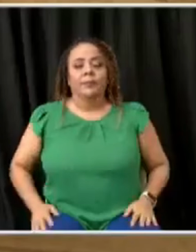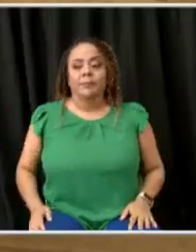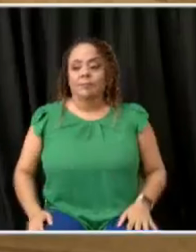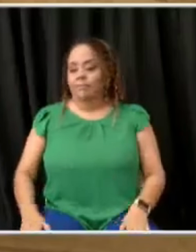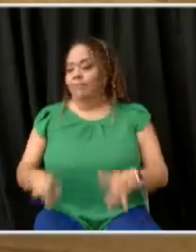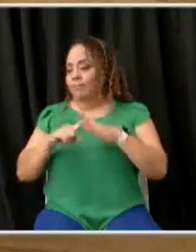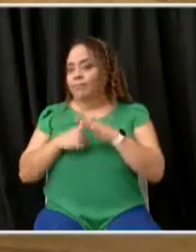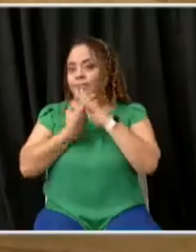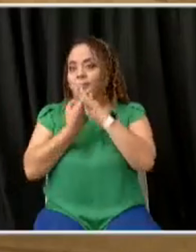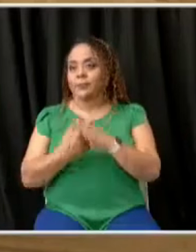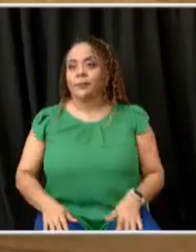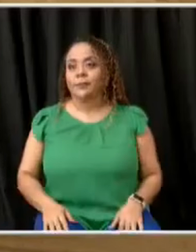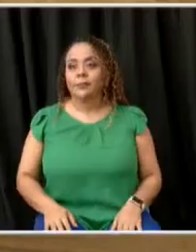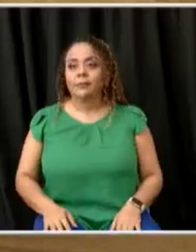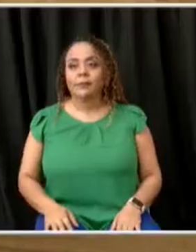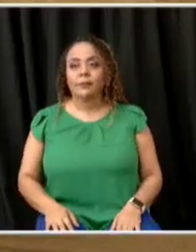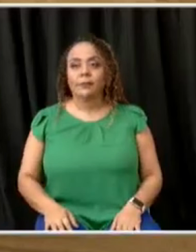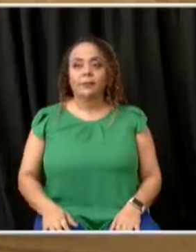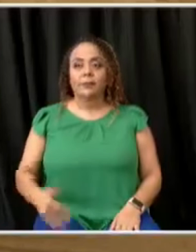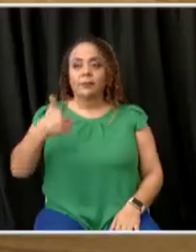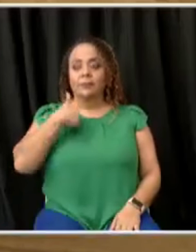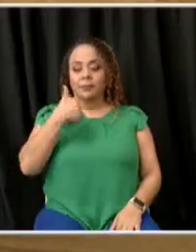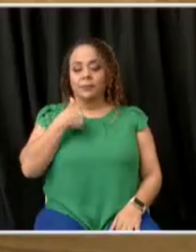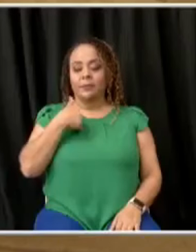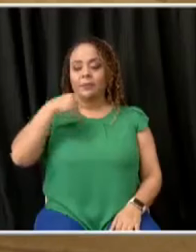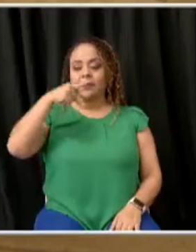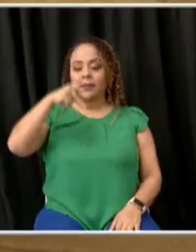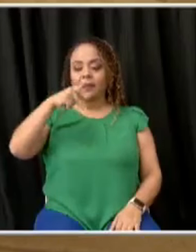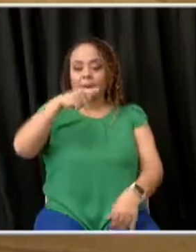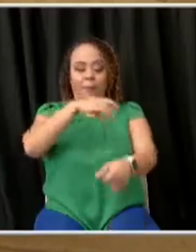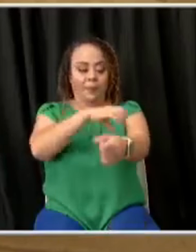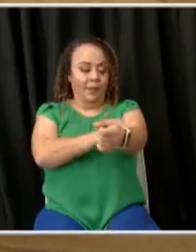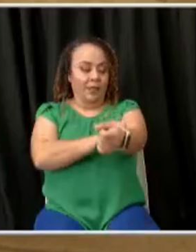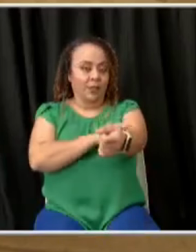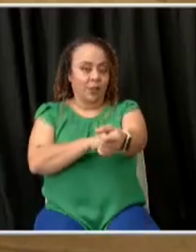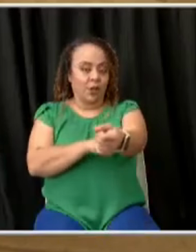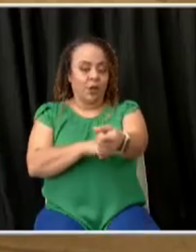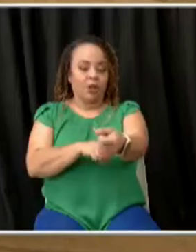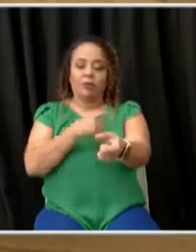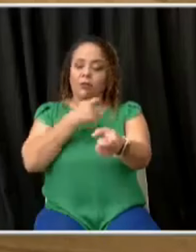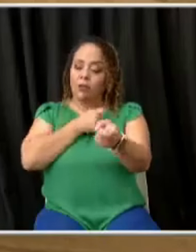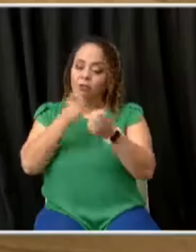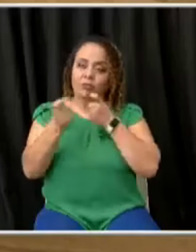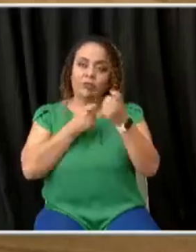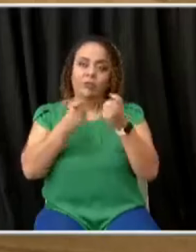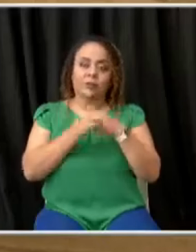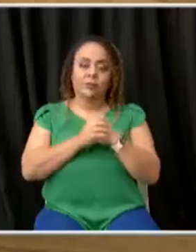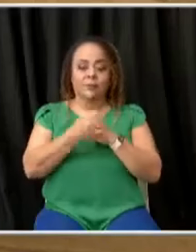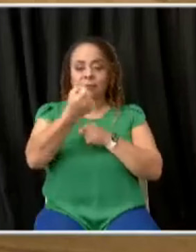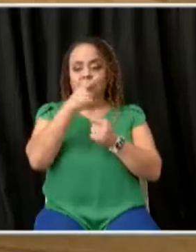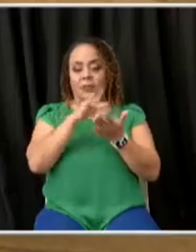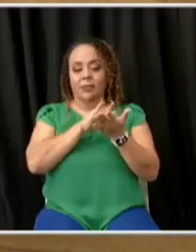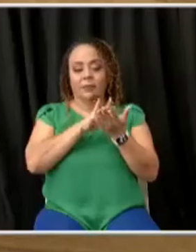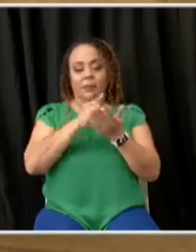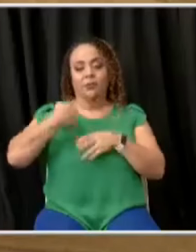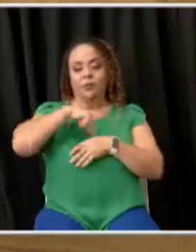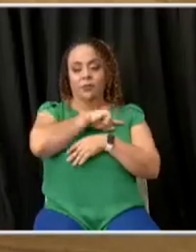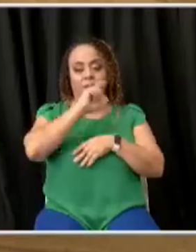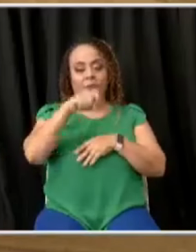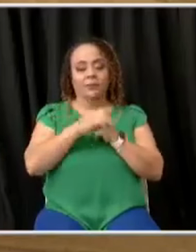inicio es tener la presión arterial o la presión alta debidamente controlada con el medicamento que